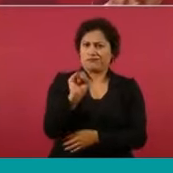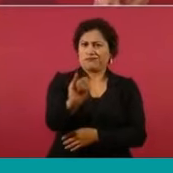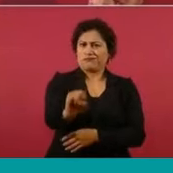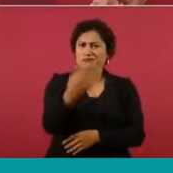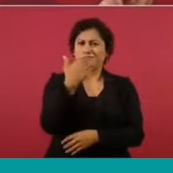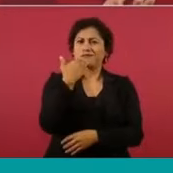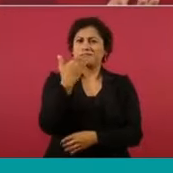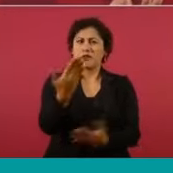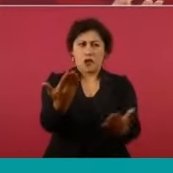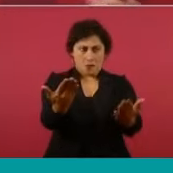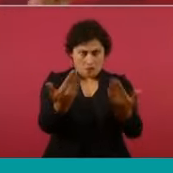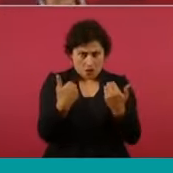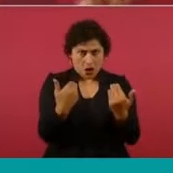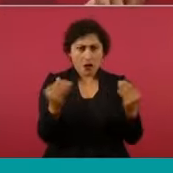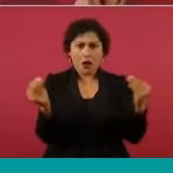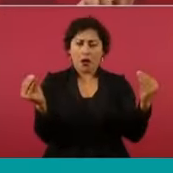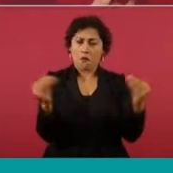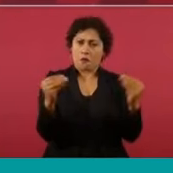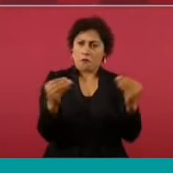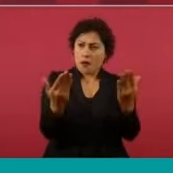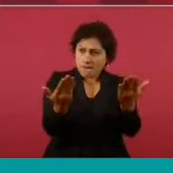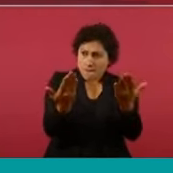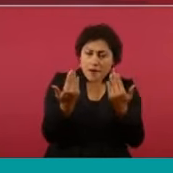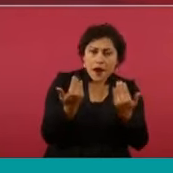polémica, el debate.